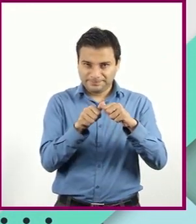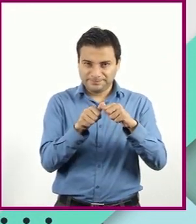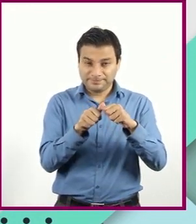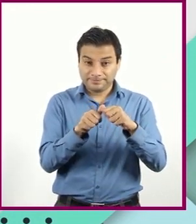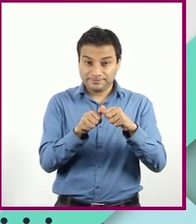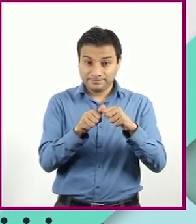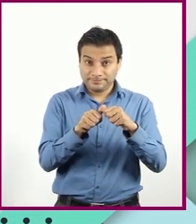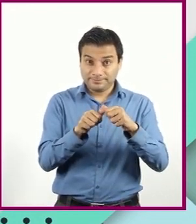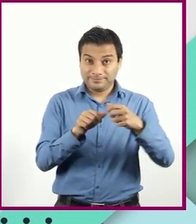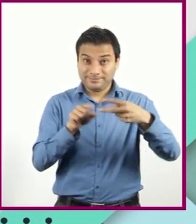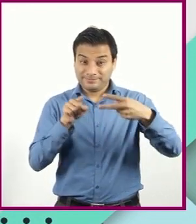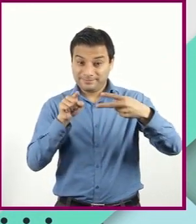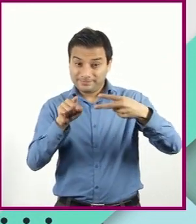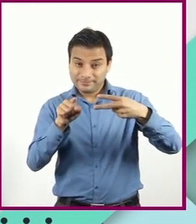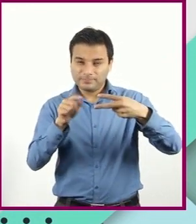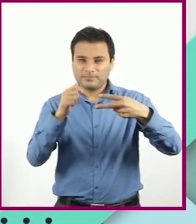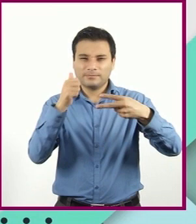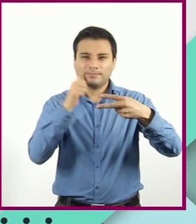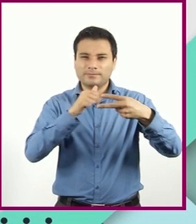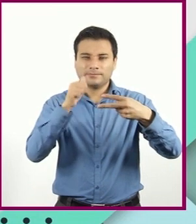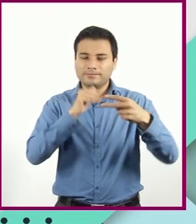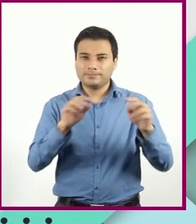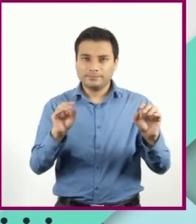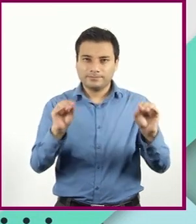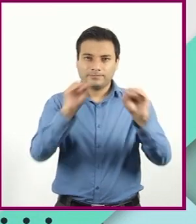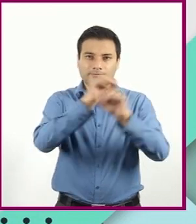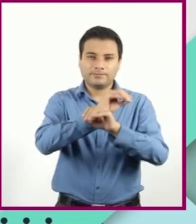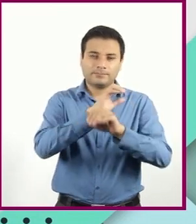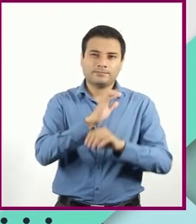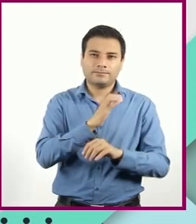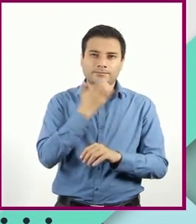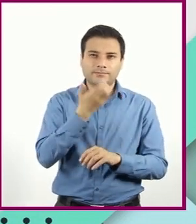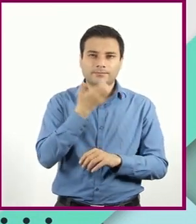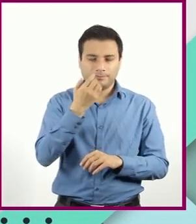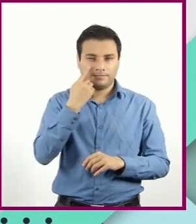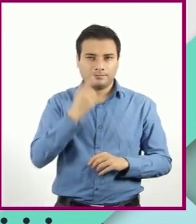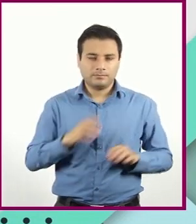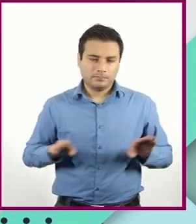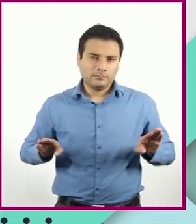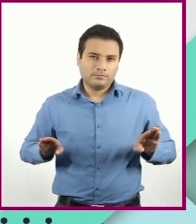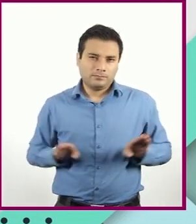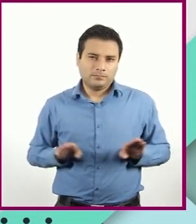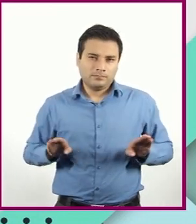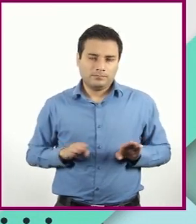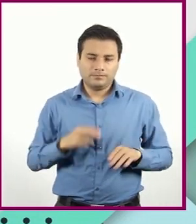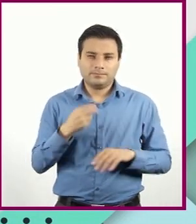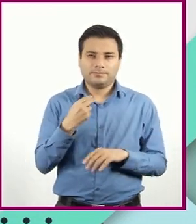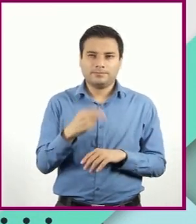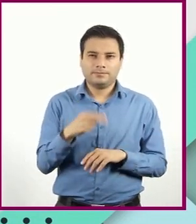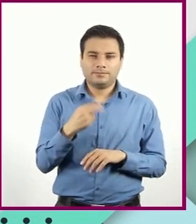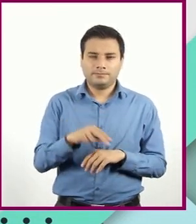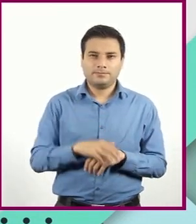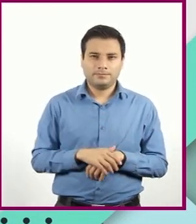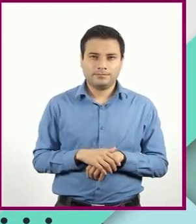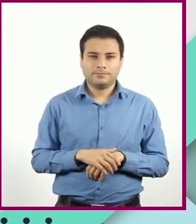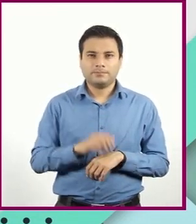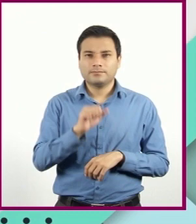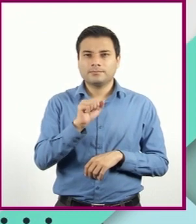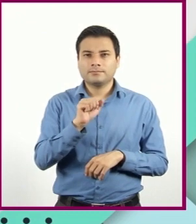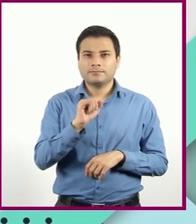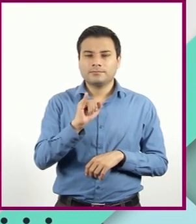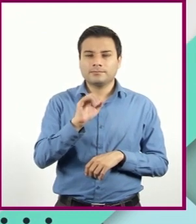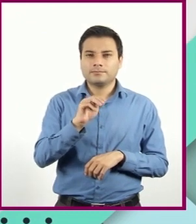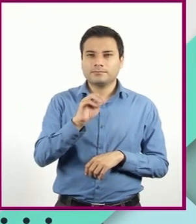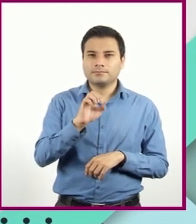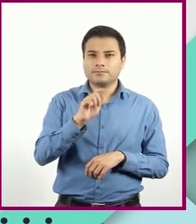igualdad. Por ello, vamos a utilizar otra propiedad de la igualdad, denominada propiedad simétrica,